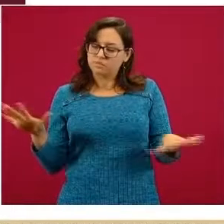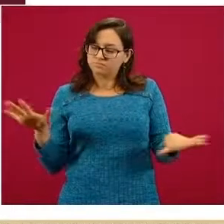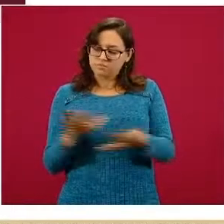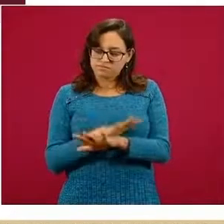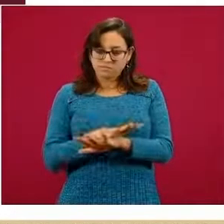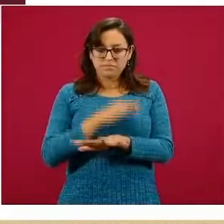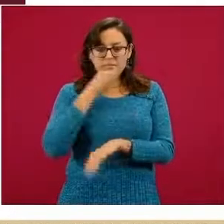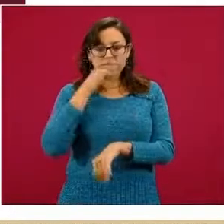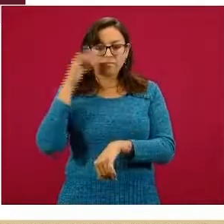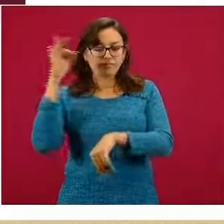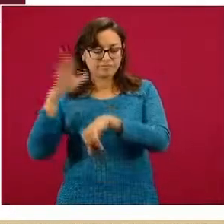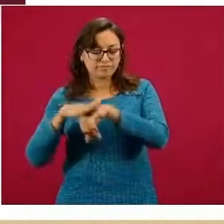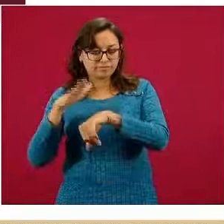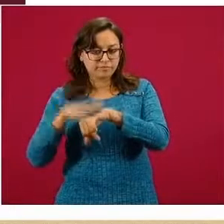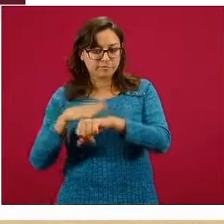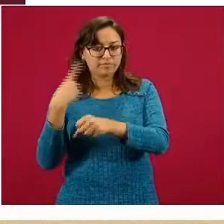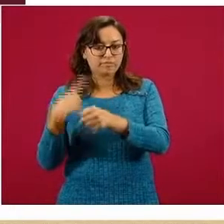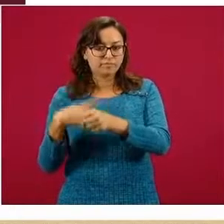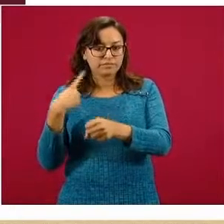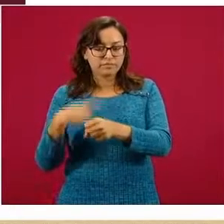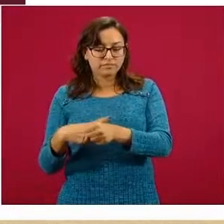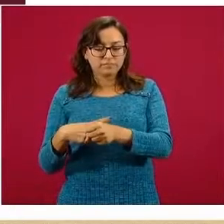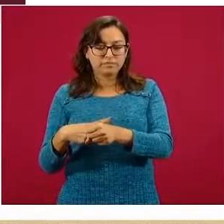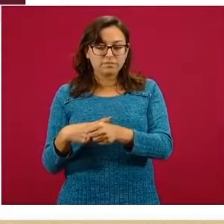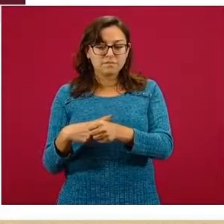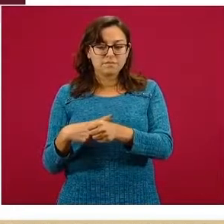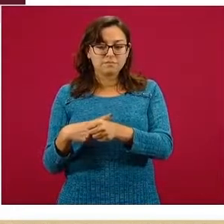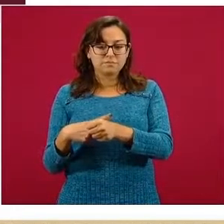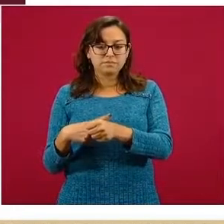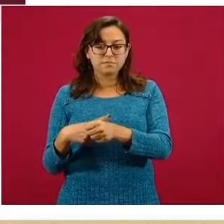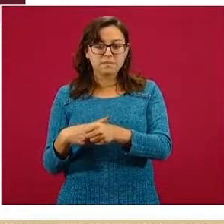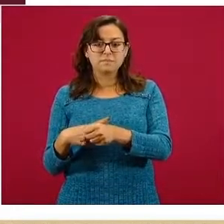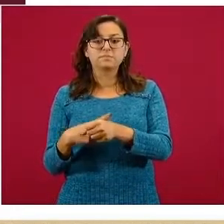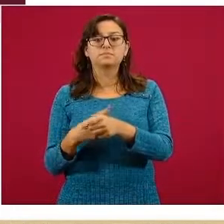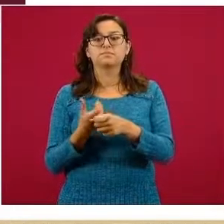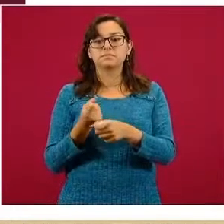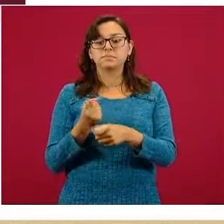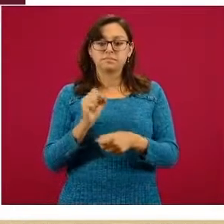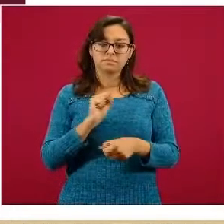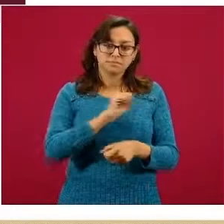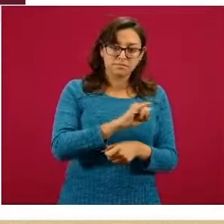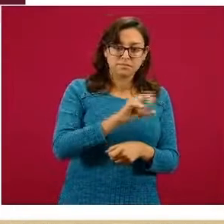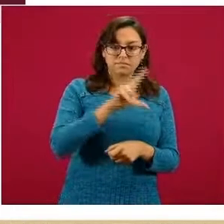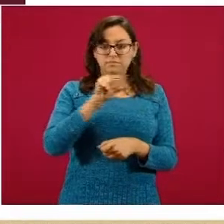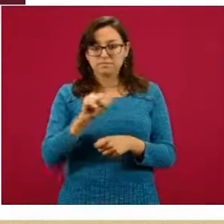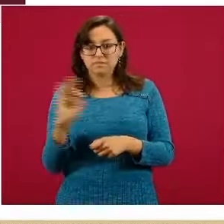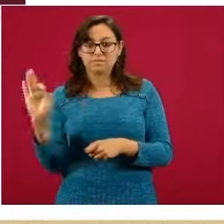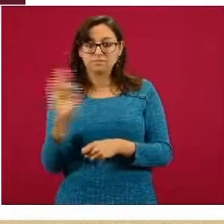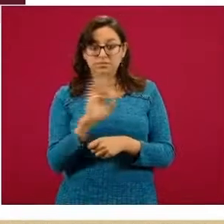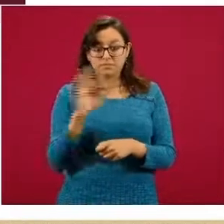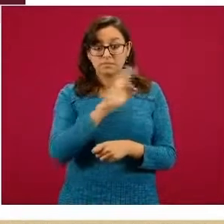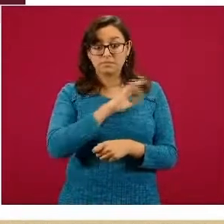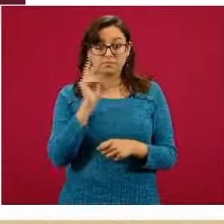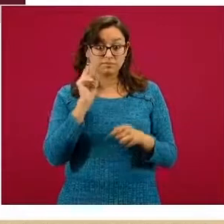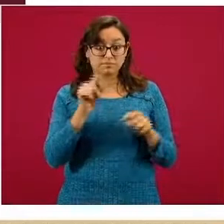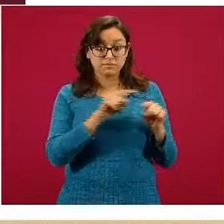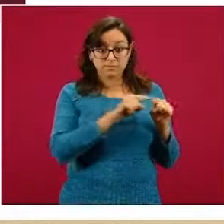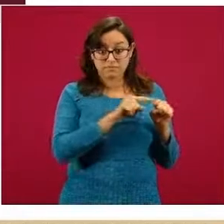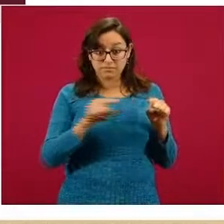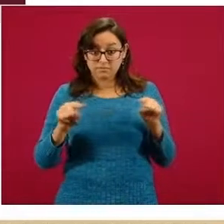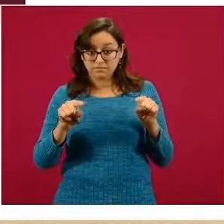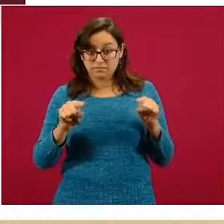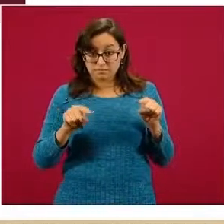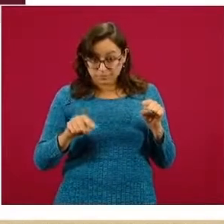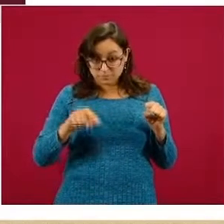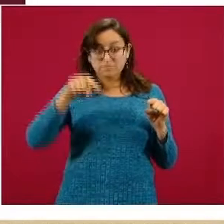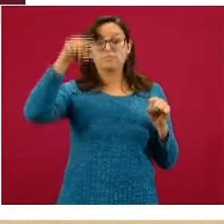para notificar casos y defunciones entre confirmados y entre probables, por eso tiene ese pico grande ahí el 24 de